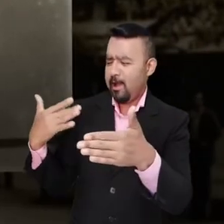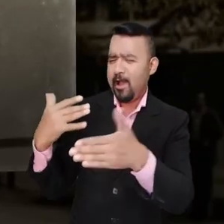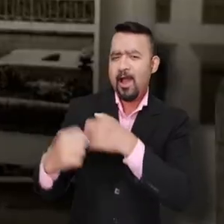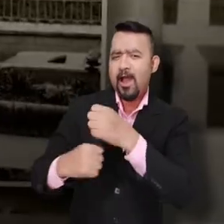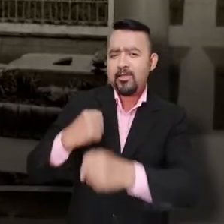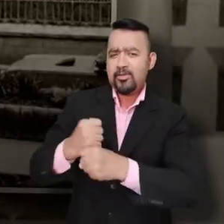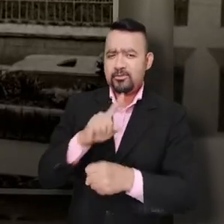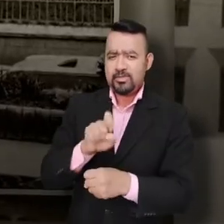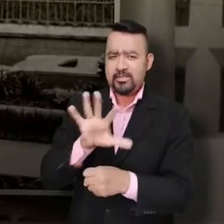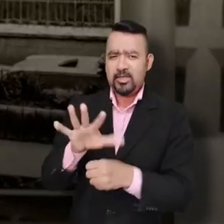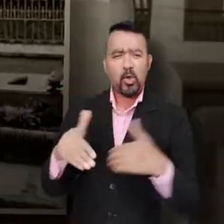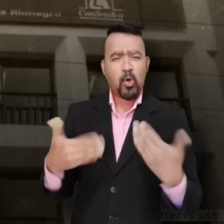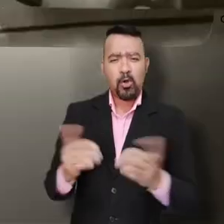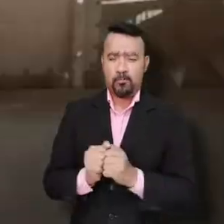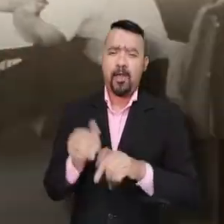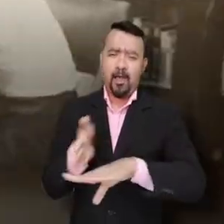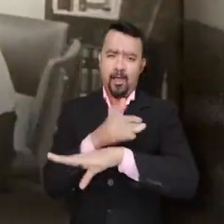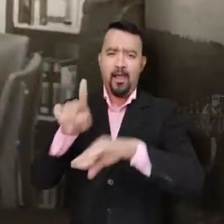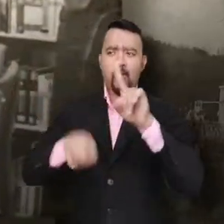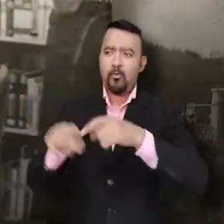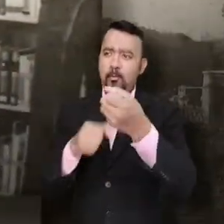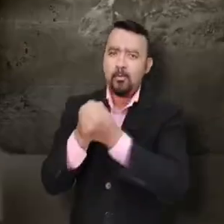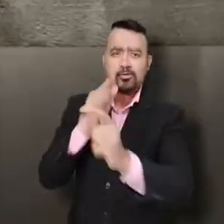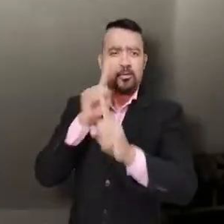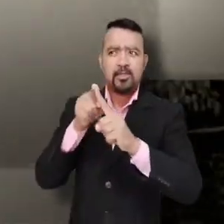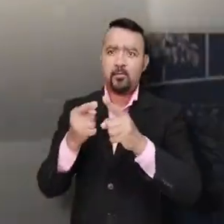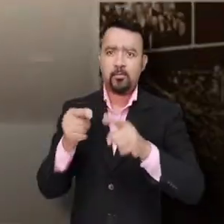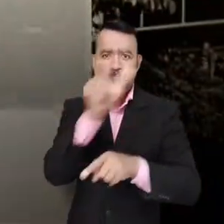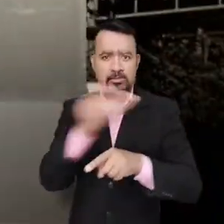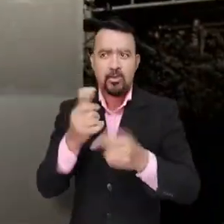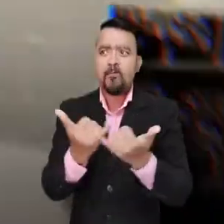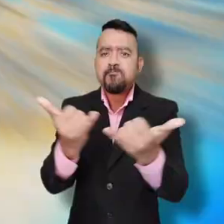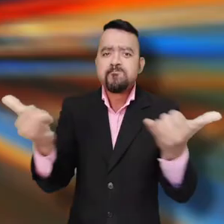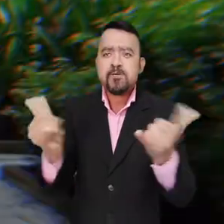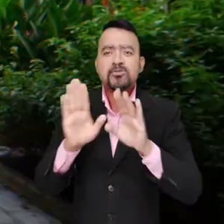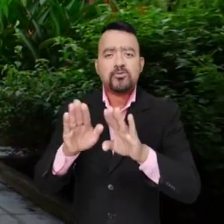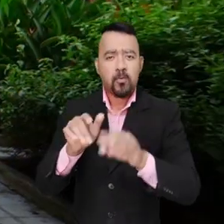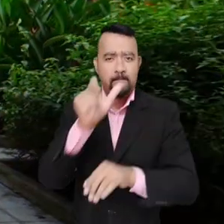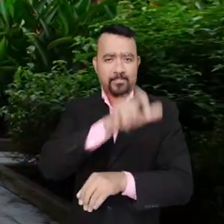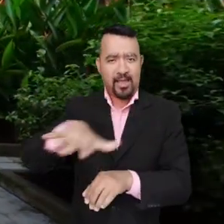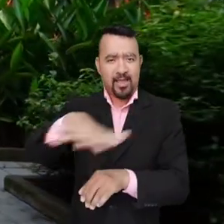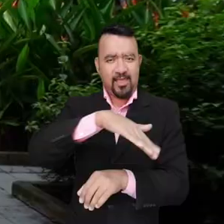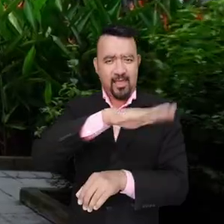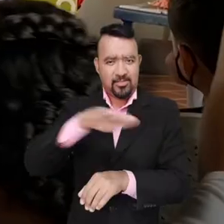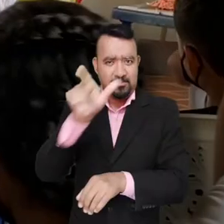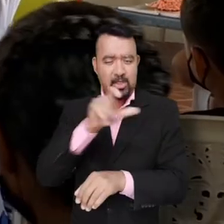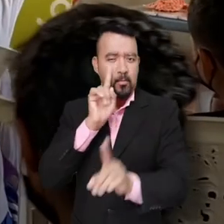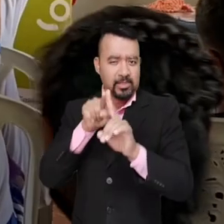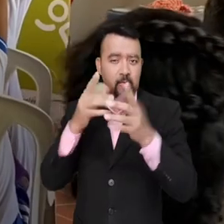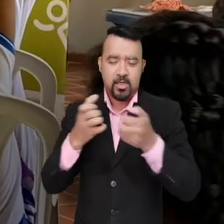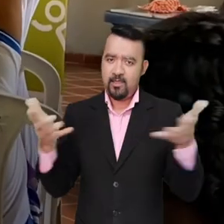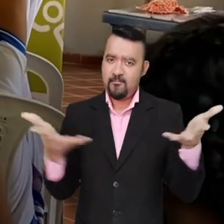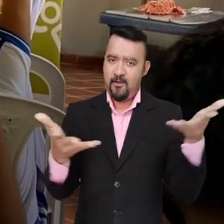forjado sueños, oportunidades y experiencias para el bienestar integral y colectivo de los antioqueños. En Confenalco Antioquia,